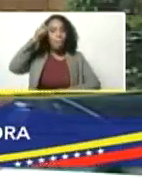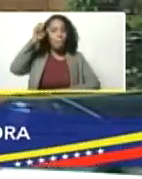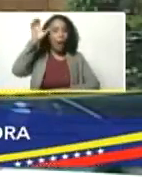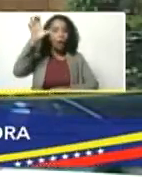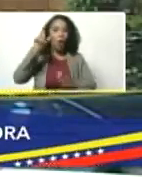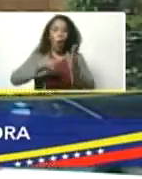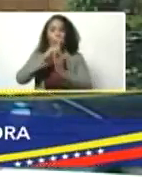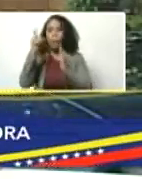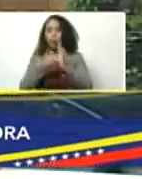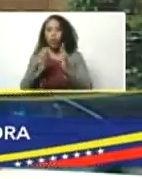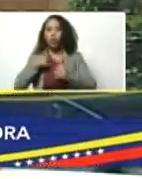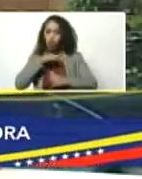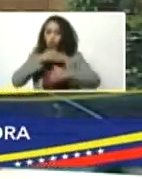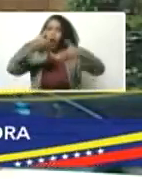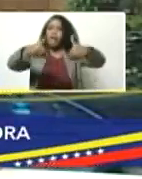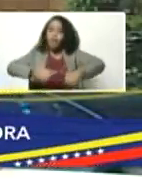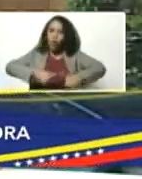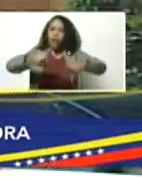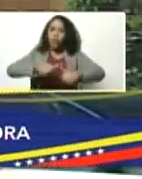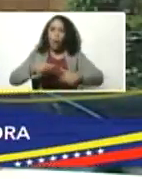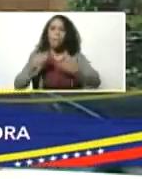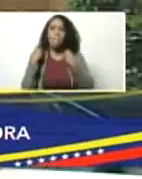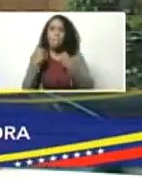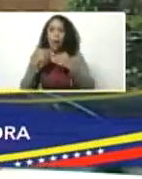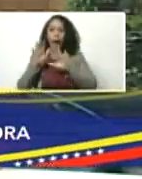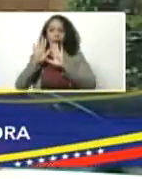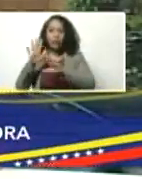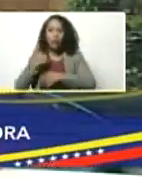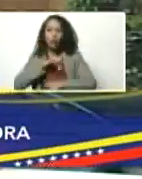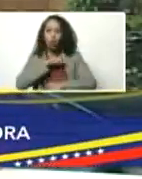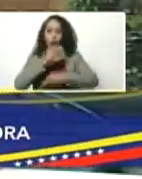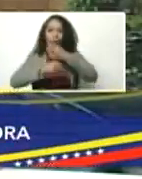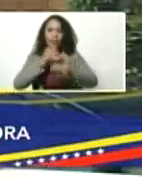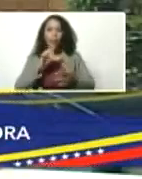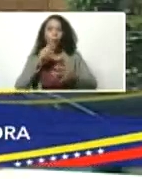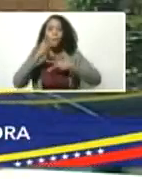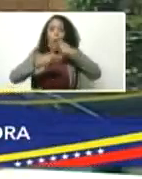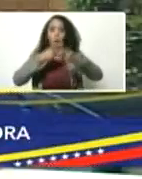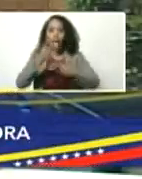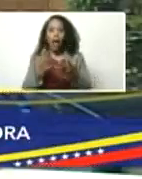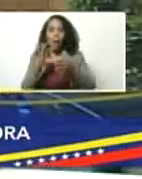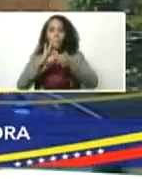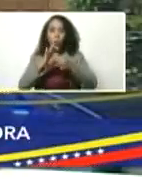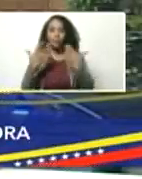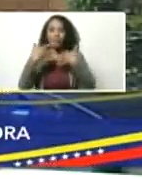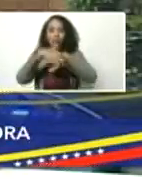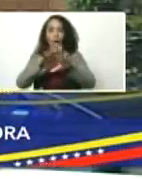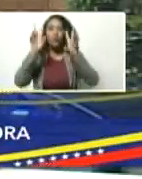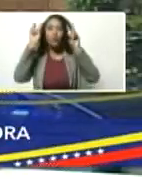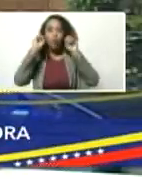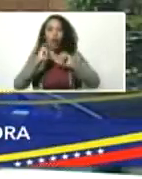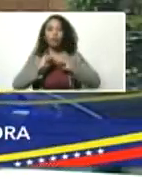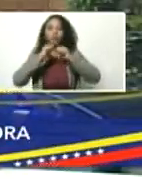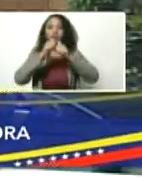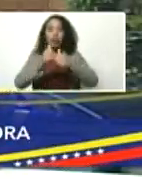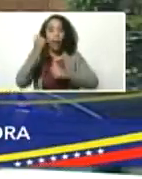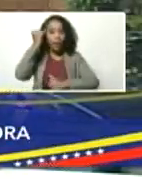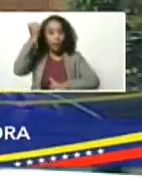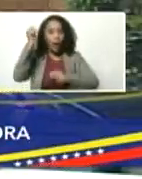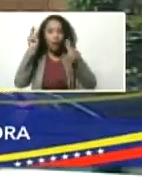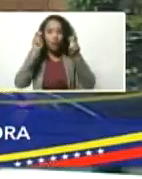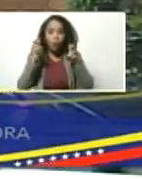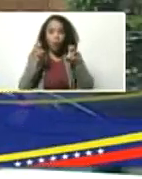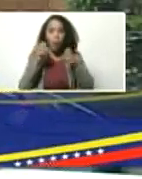hacemos tanto esfuerzo, para eso articulamos las políticas, para eso lanzamos nuevas iniciativas, ¿no?